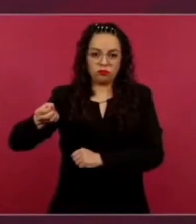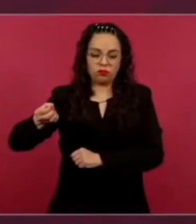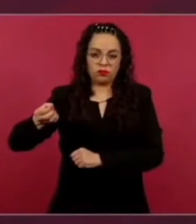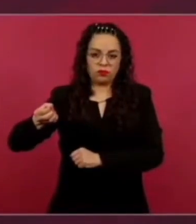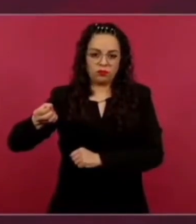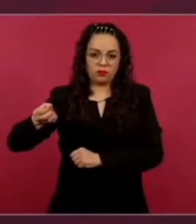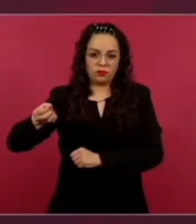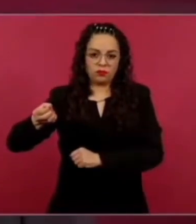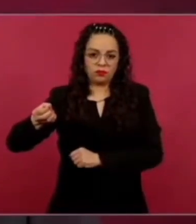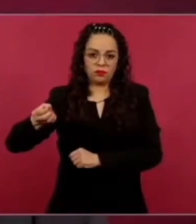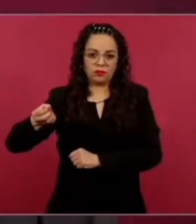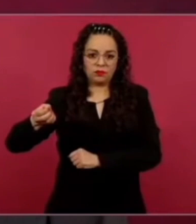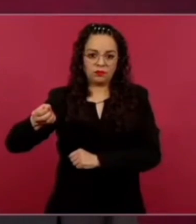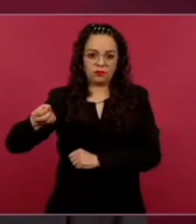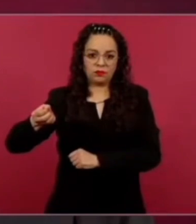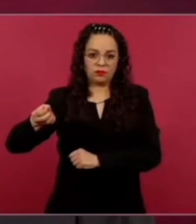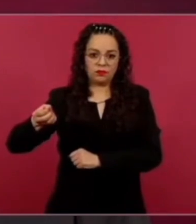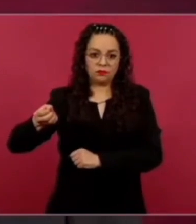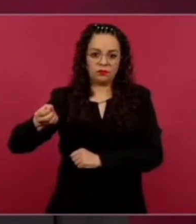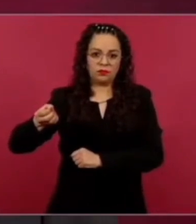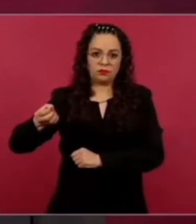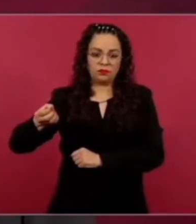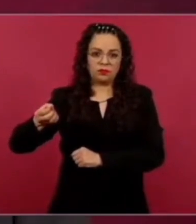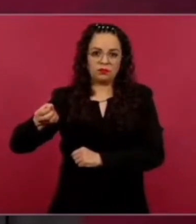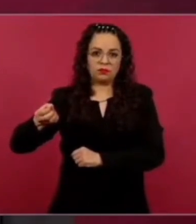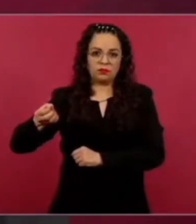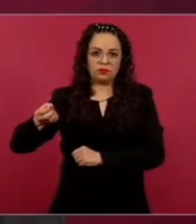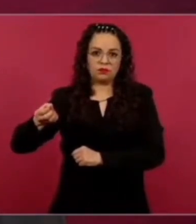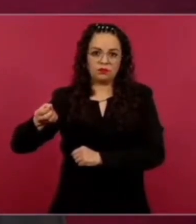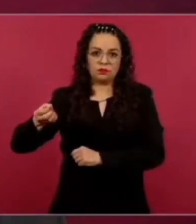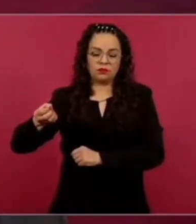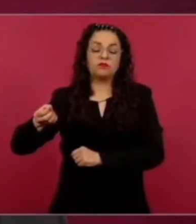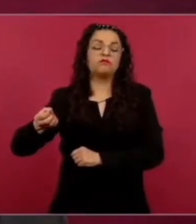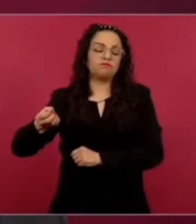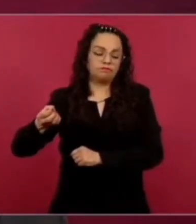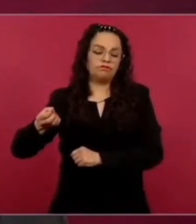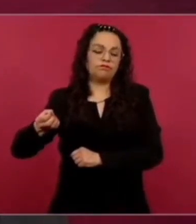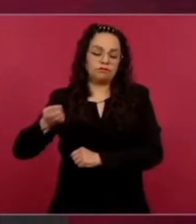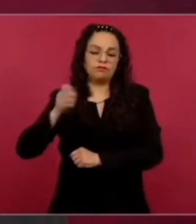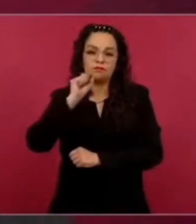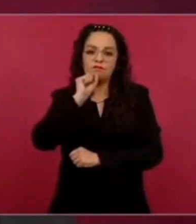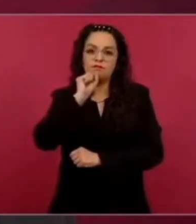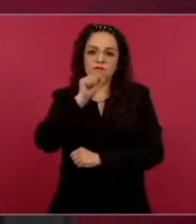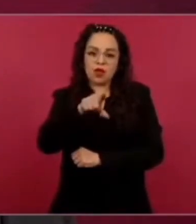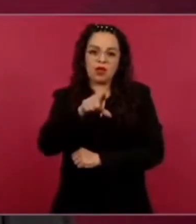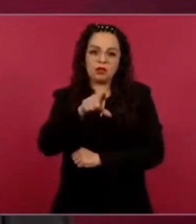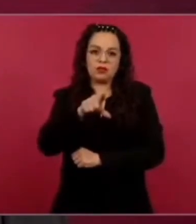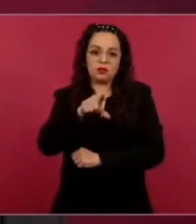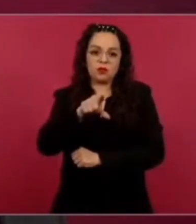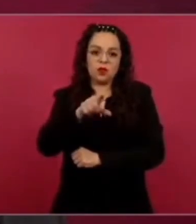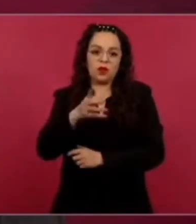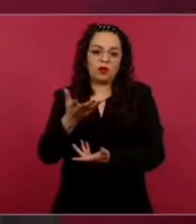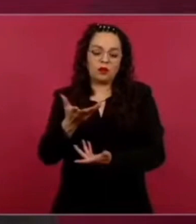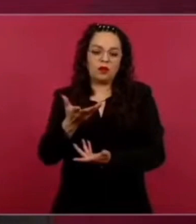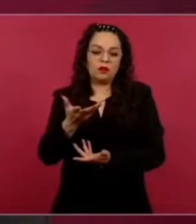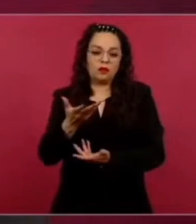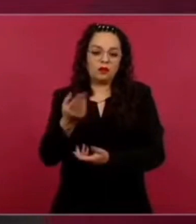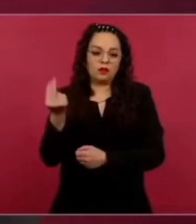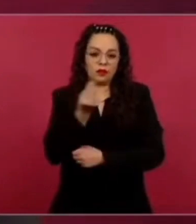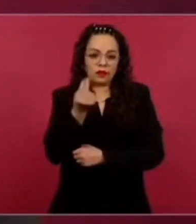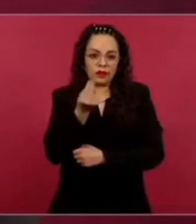y que el Estado participe en la planeación, en la promoción